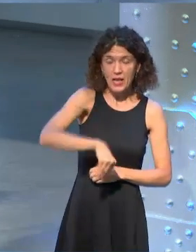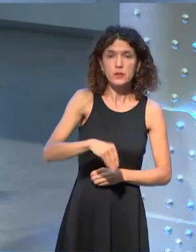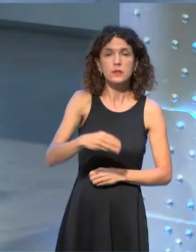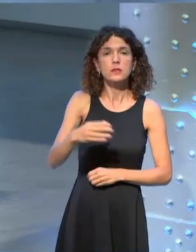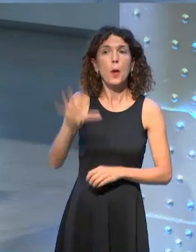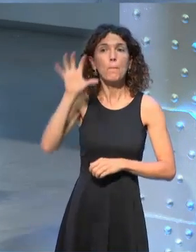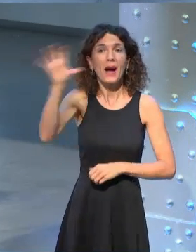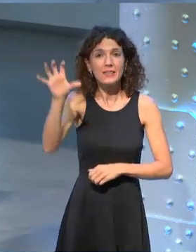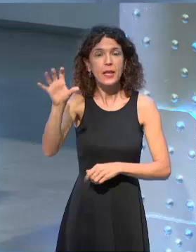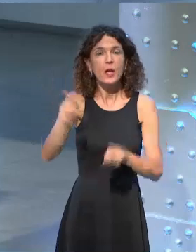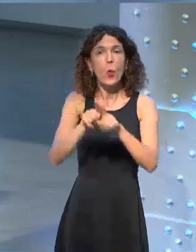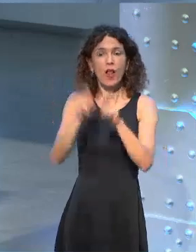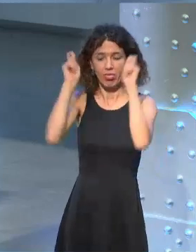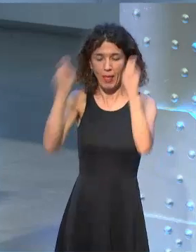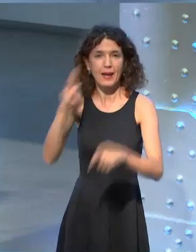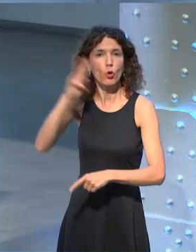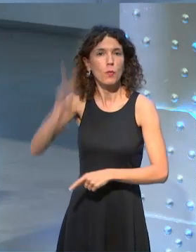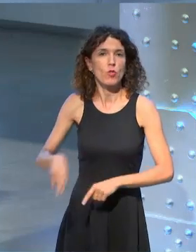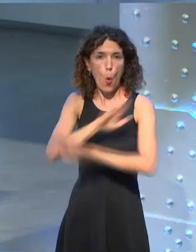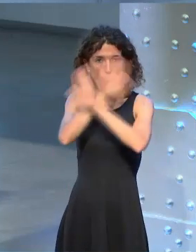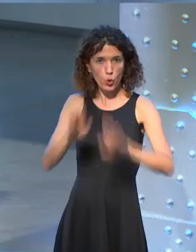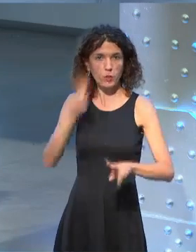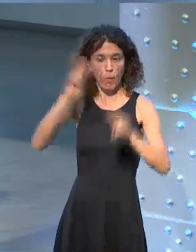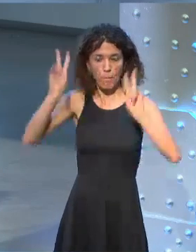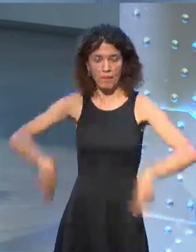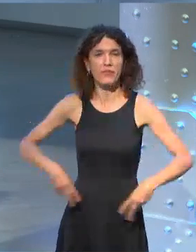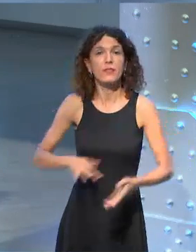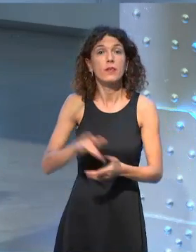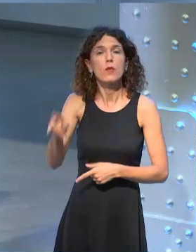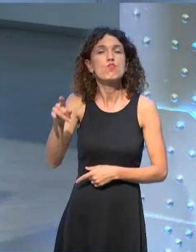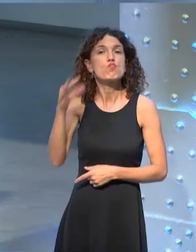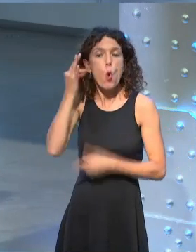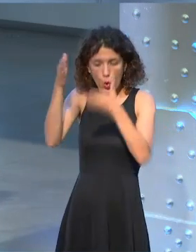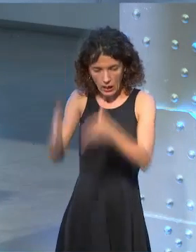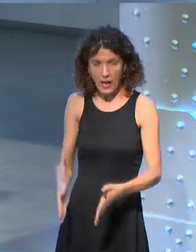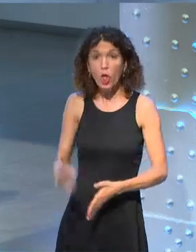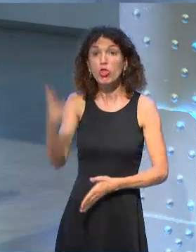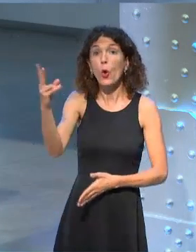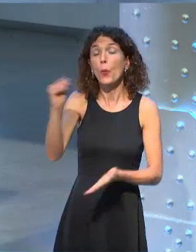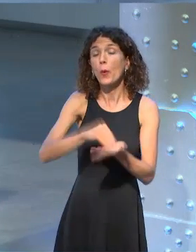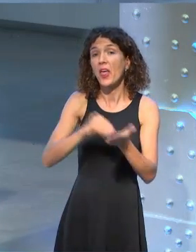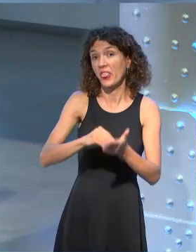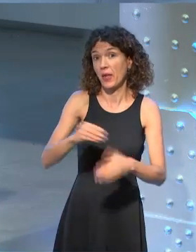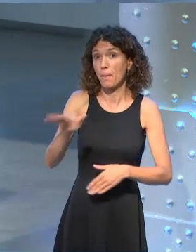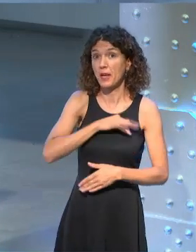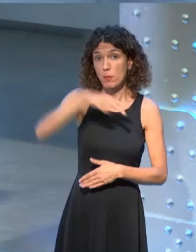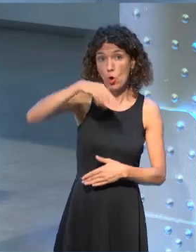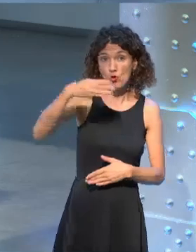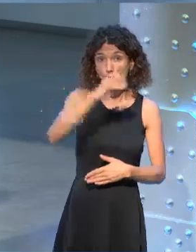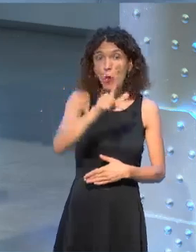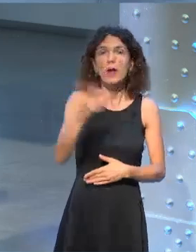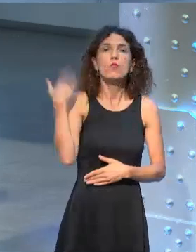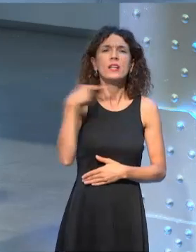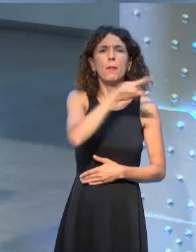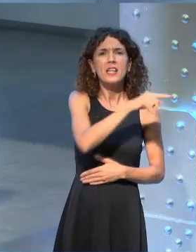concediera un último y póstumo reconocimiento a aquella mujer, 2 veces premio Nobel, que había muerto en